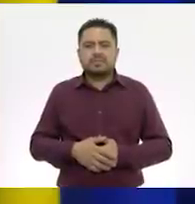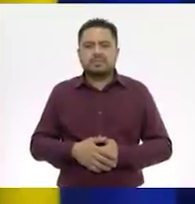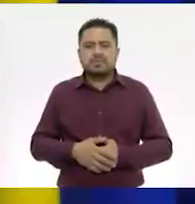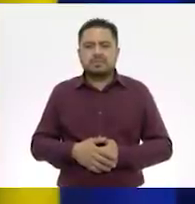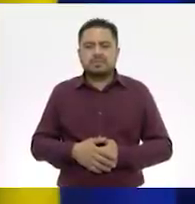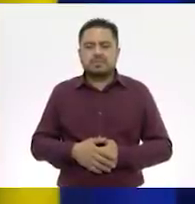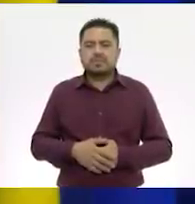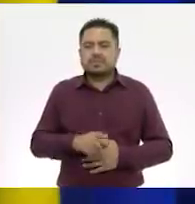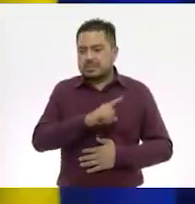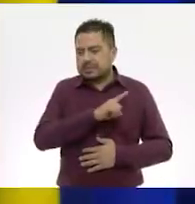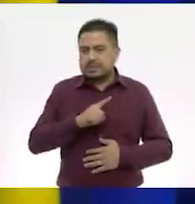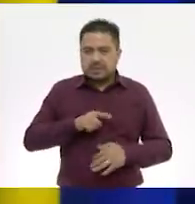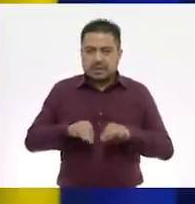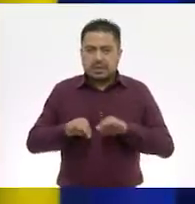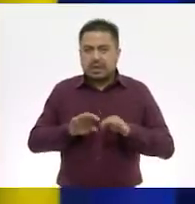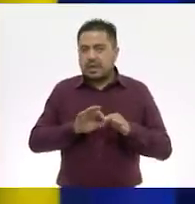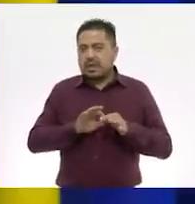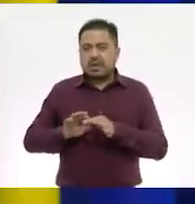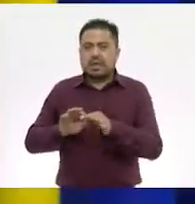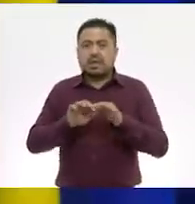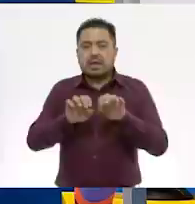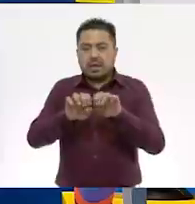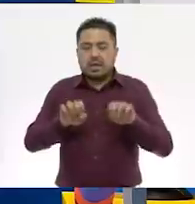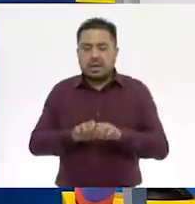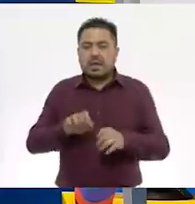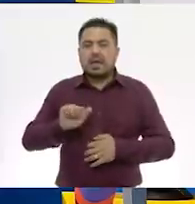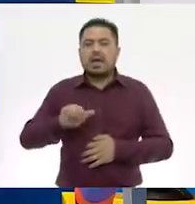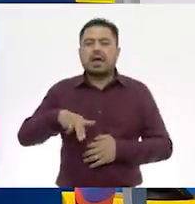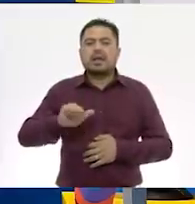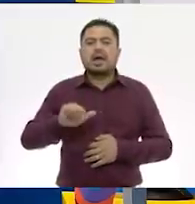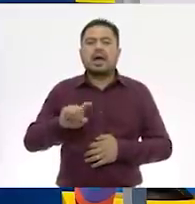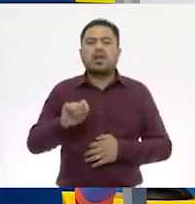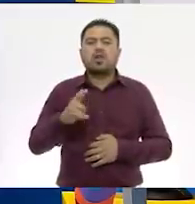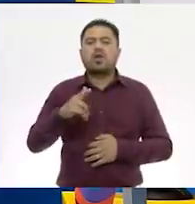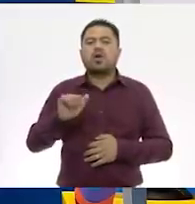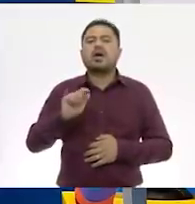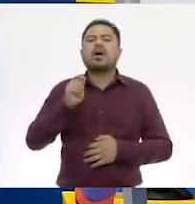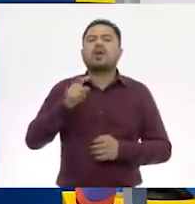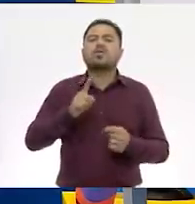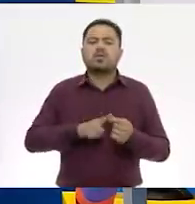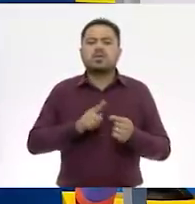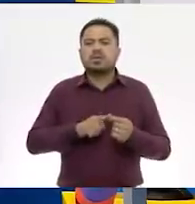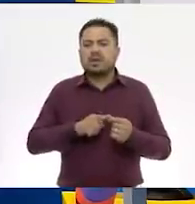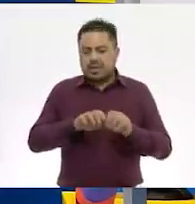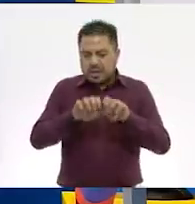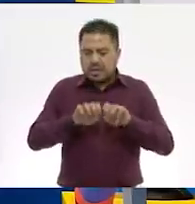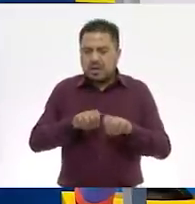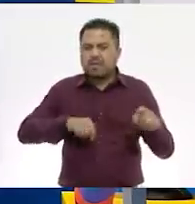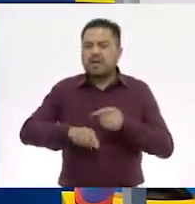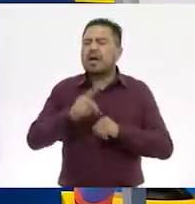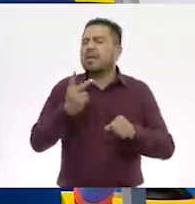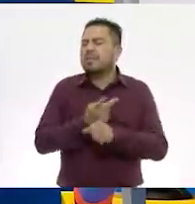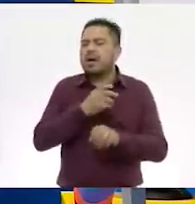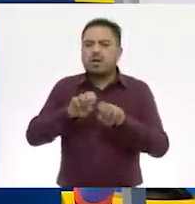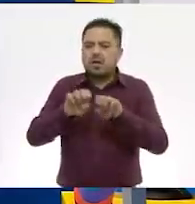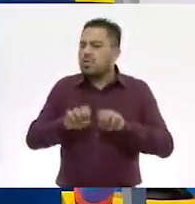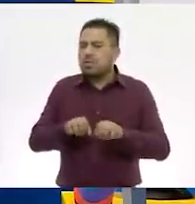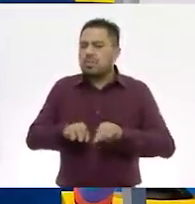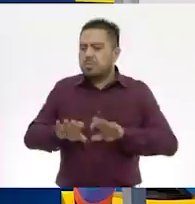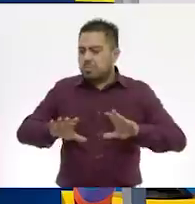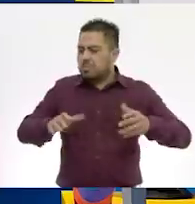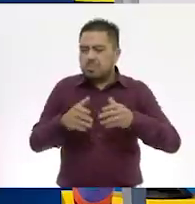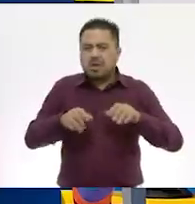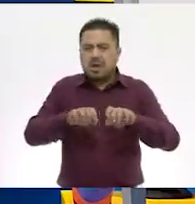¿Que tienen que trabajar en equipo? ¿Y la analogía dónde está con el equipo de fútbol? ¿Qué pasa con un equipo de fútbol si no trabajan en